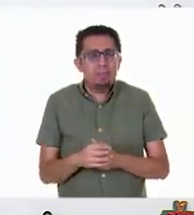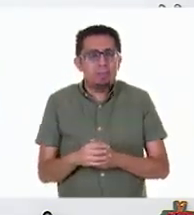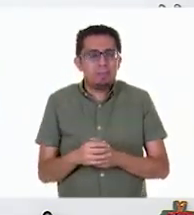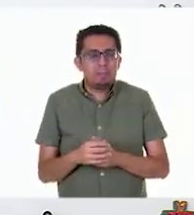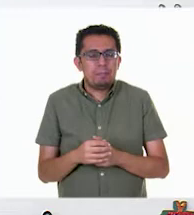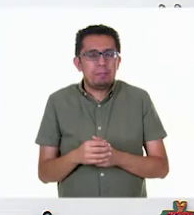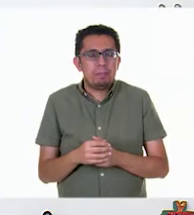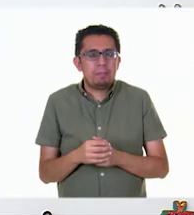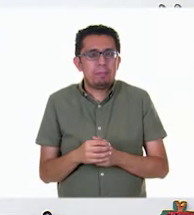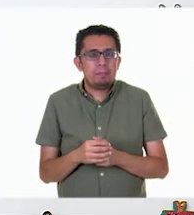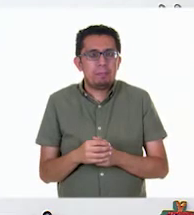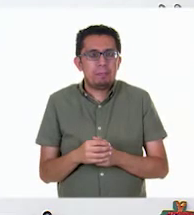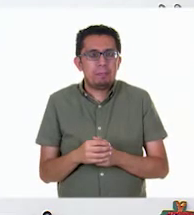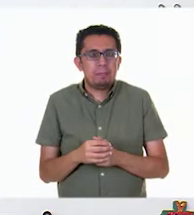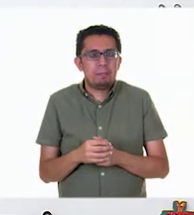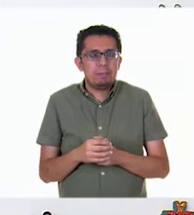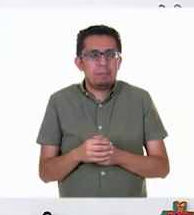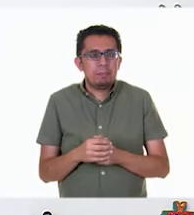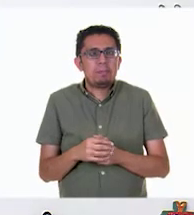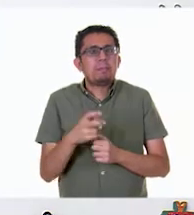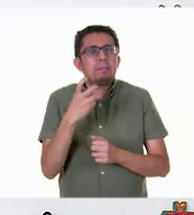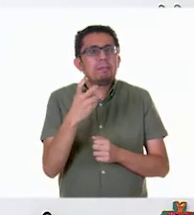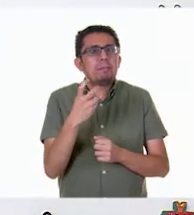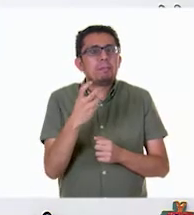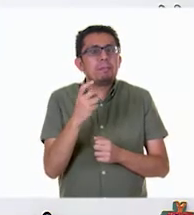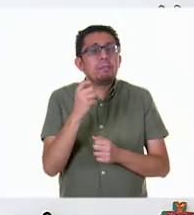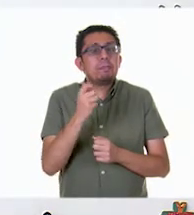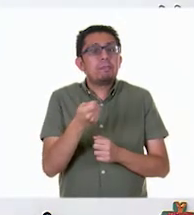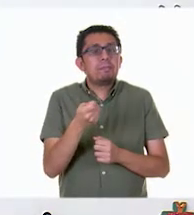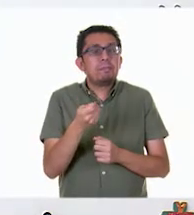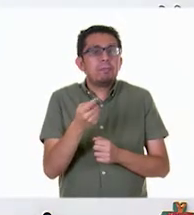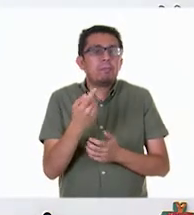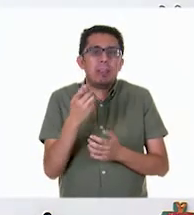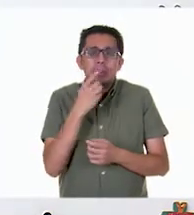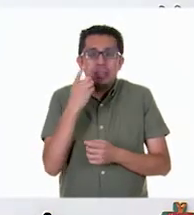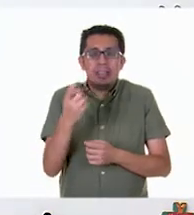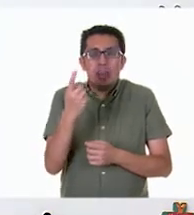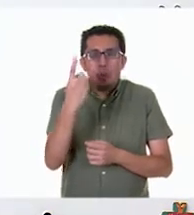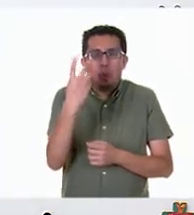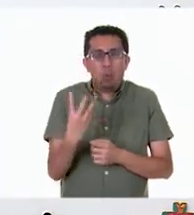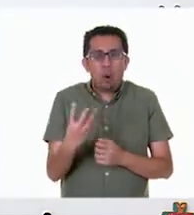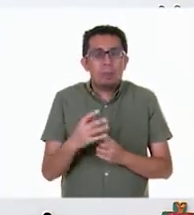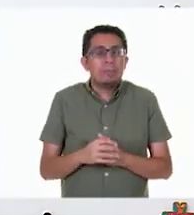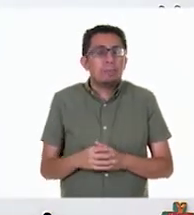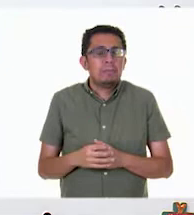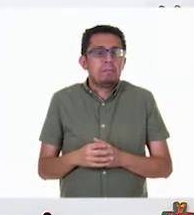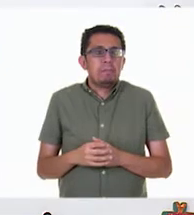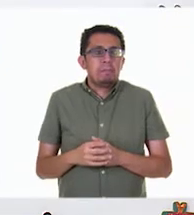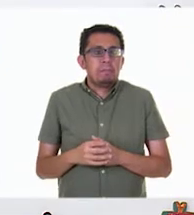saltos. Ajá. Y dijiste, Tom, que tenía 1/4, ¿verdad? Exacto, sería 1/4.